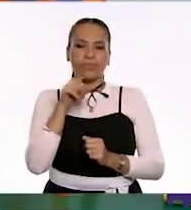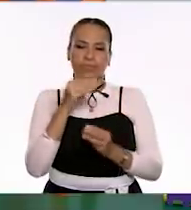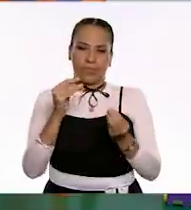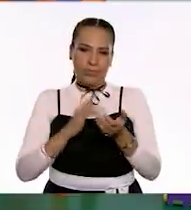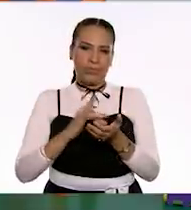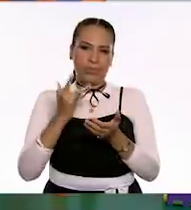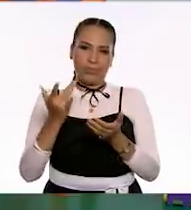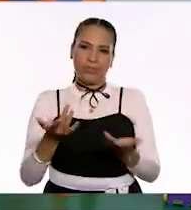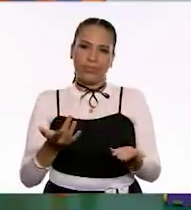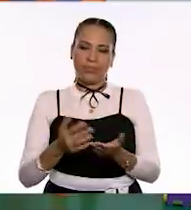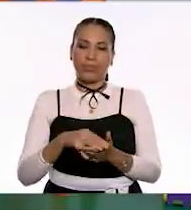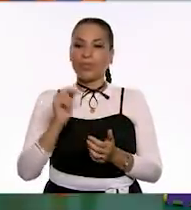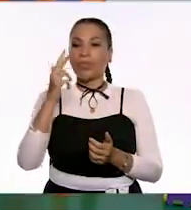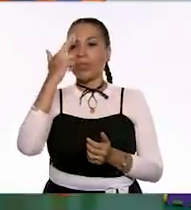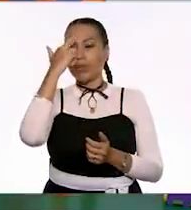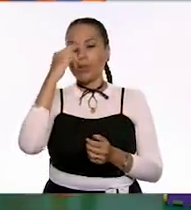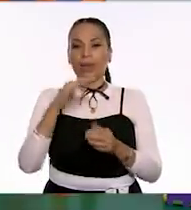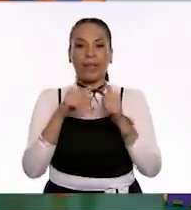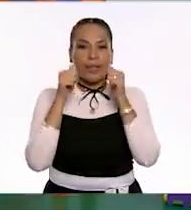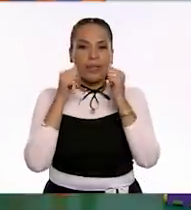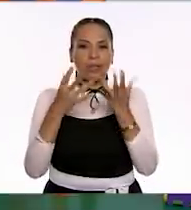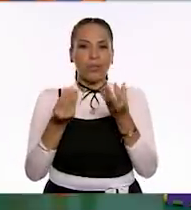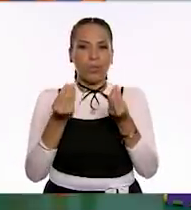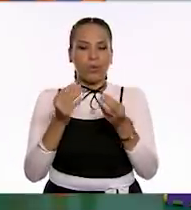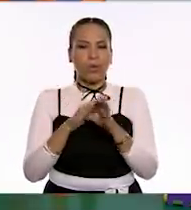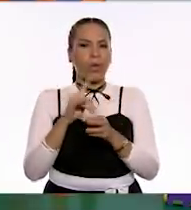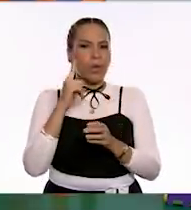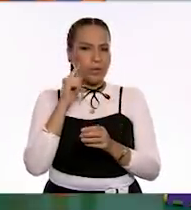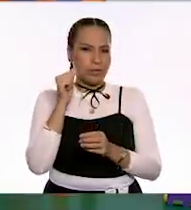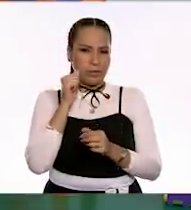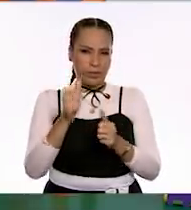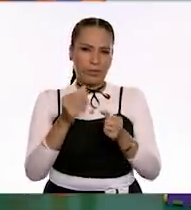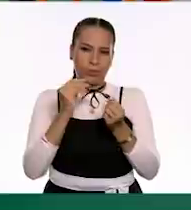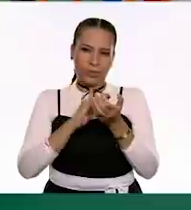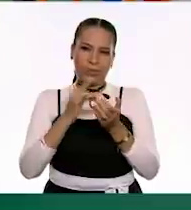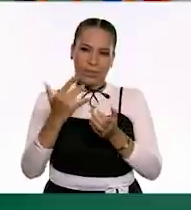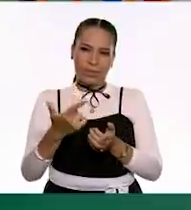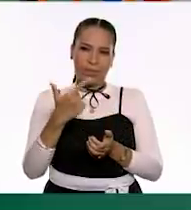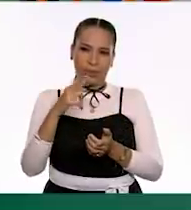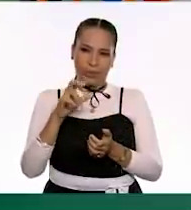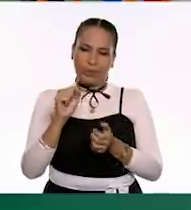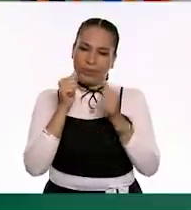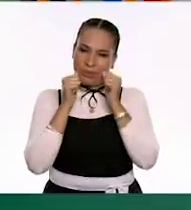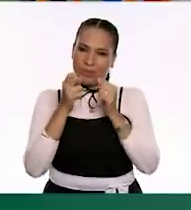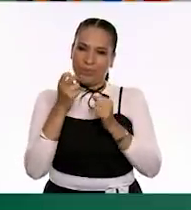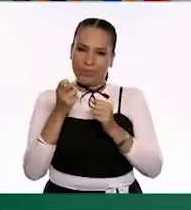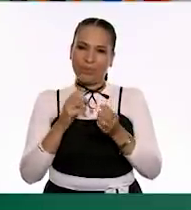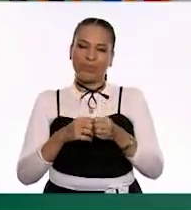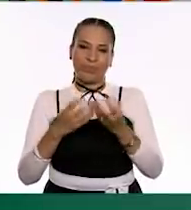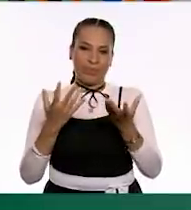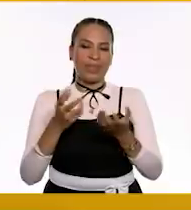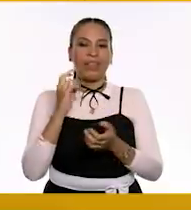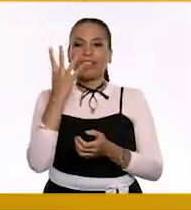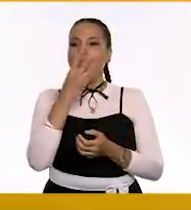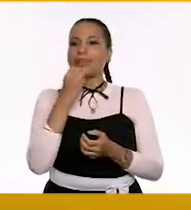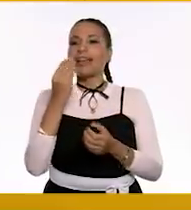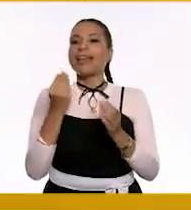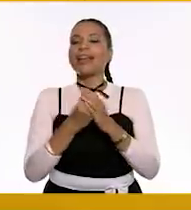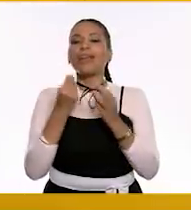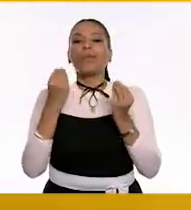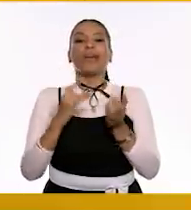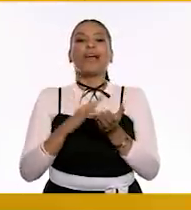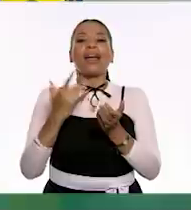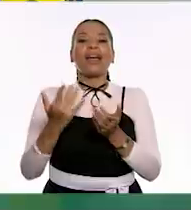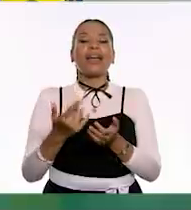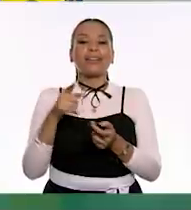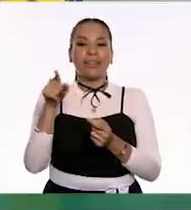muchísimas gracias y recuerden poner mucha atención y afinar su oído. Gracias, Gus, también por estar con nosotros. Gracias. Excelente clase. Muchísimas gracias a